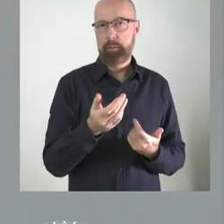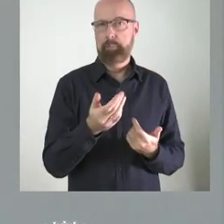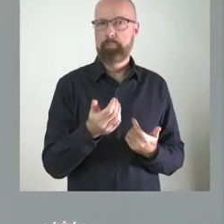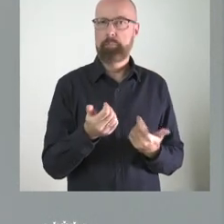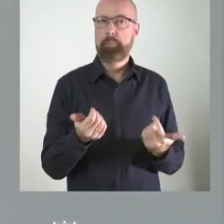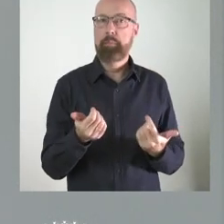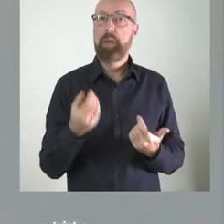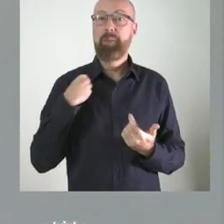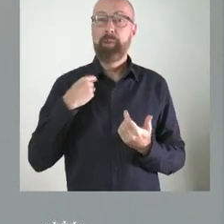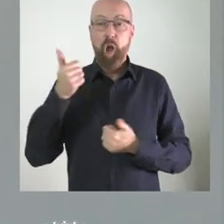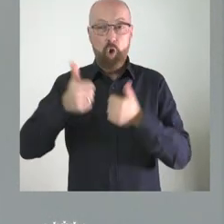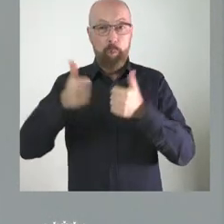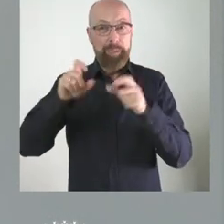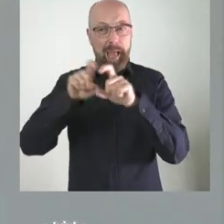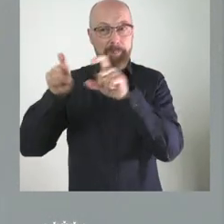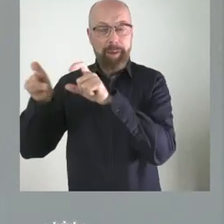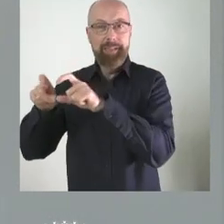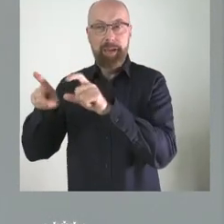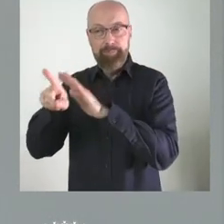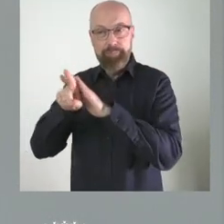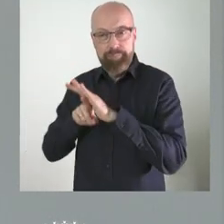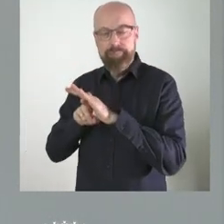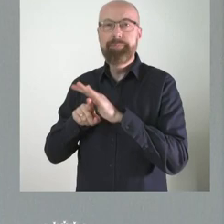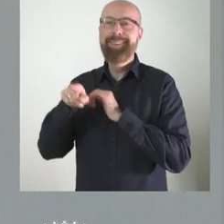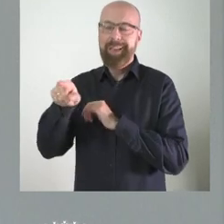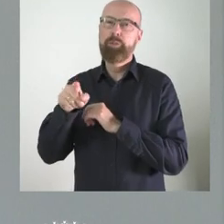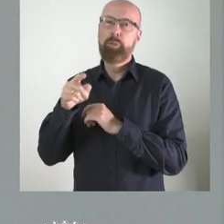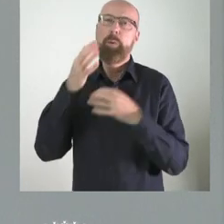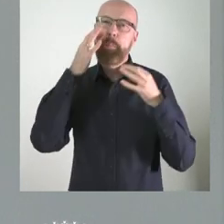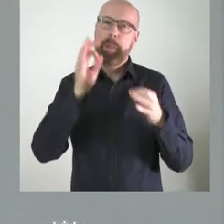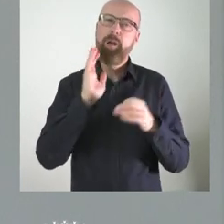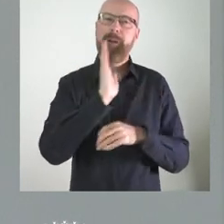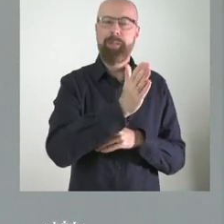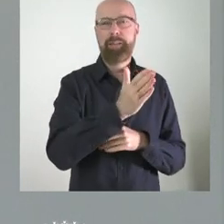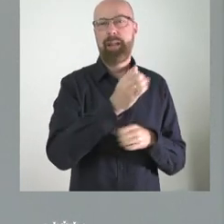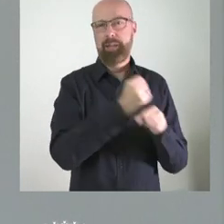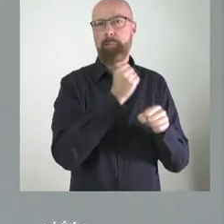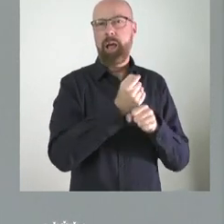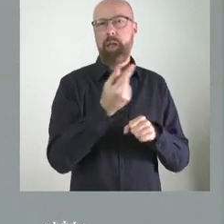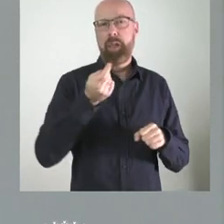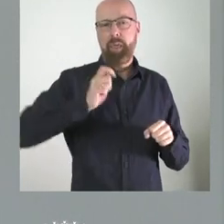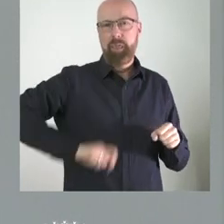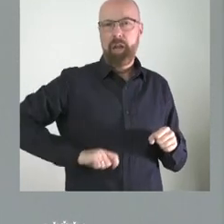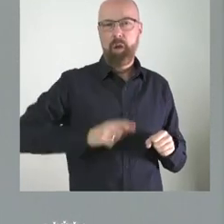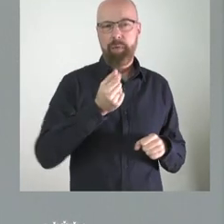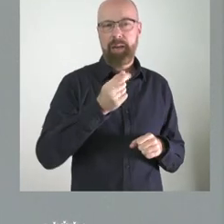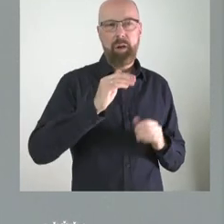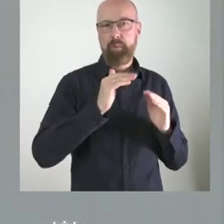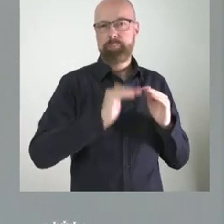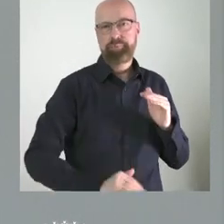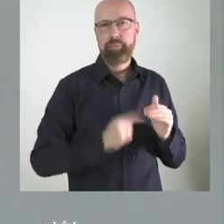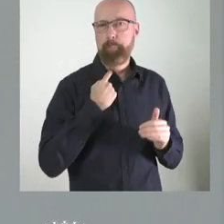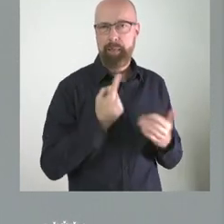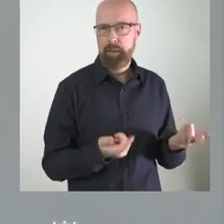esa pérdida de competitividad lo que pone en riesgo el poder adquisitivo de los trabajadores que hoy en España pues está perdiendo pueda adquisitivo esto es un reconocimiento